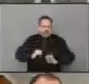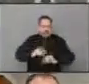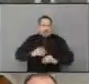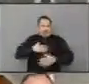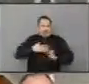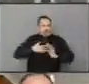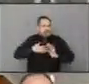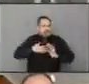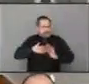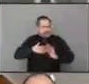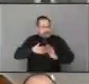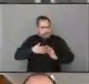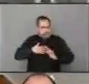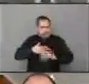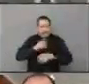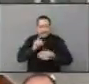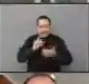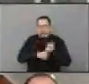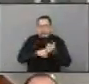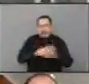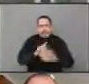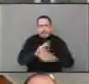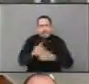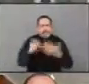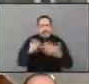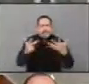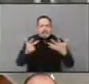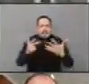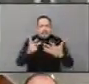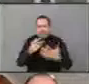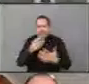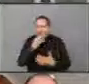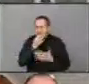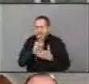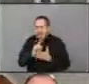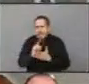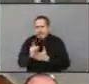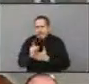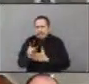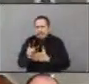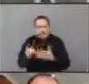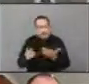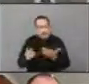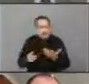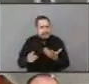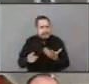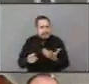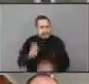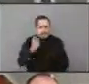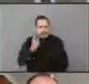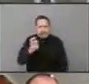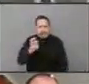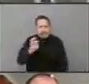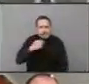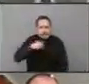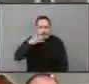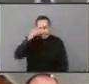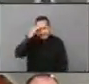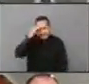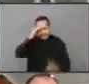calidad, durante la película. Son 8 segundos. Esto es lo que se